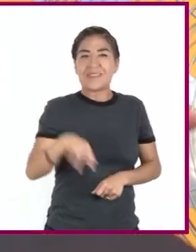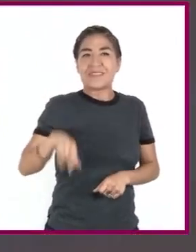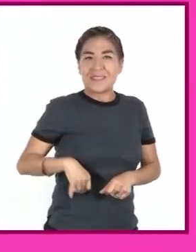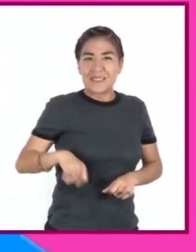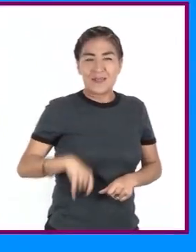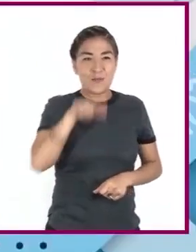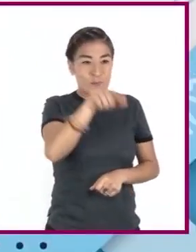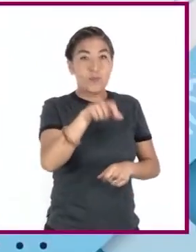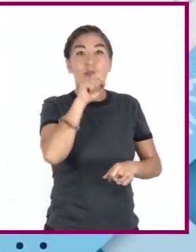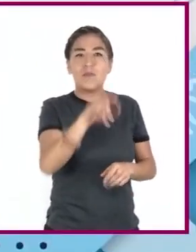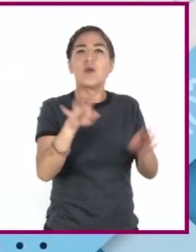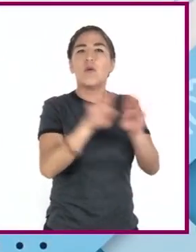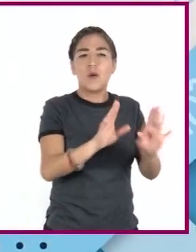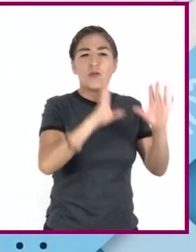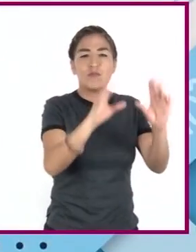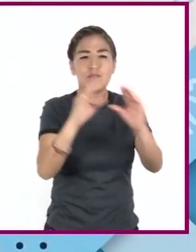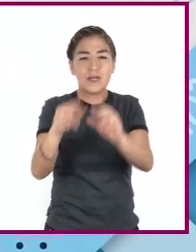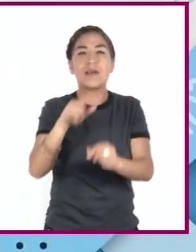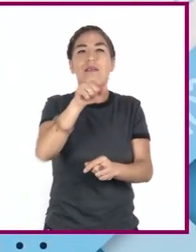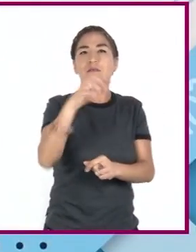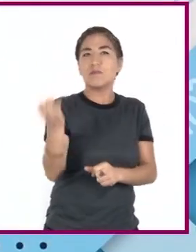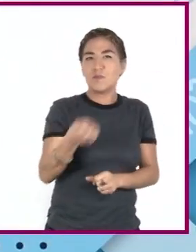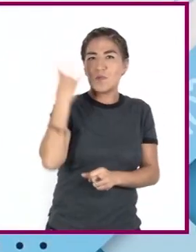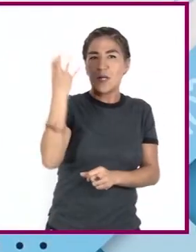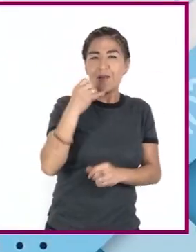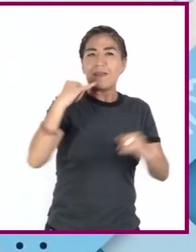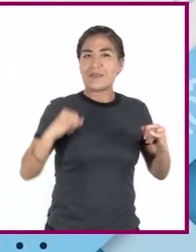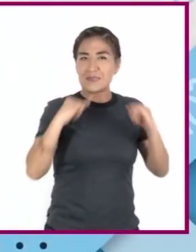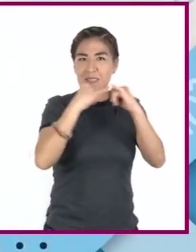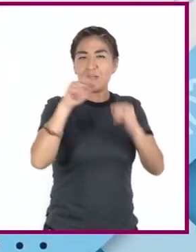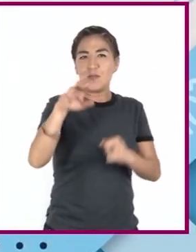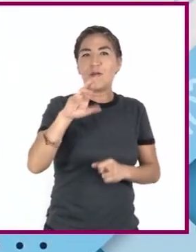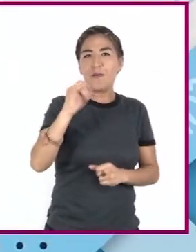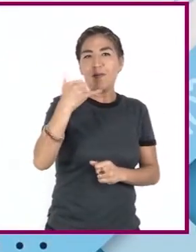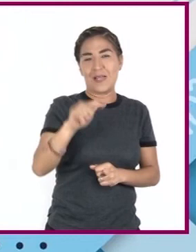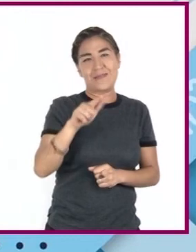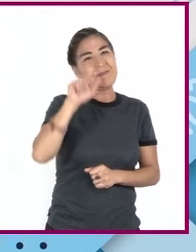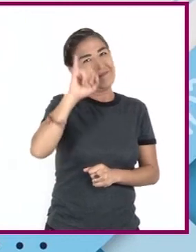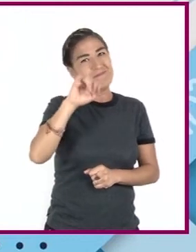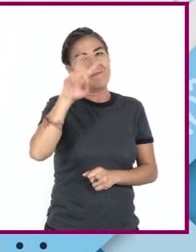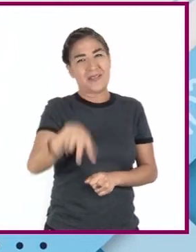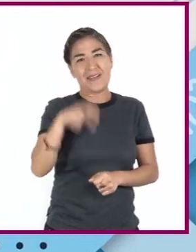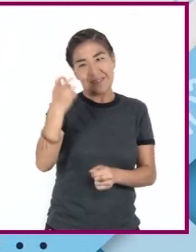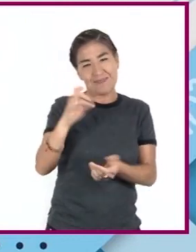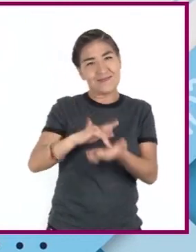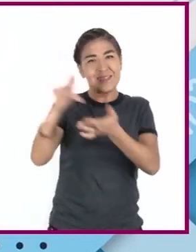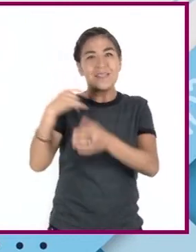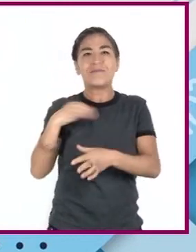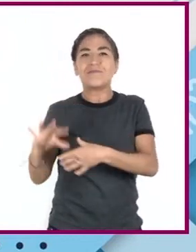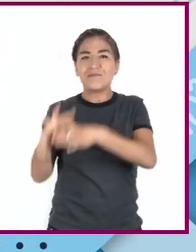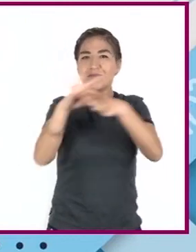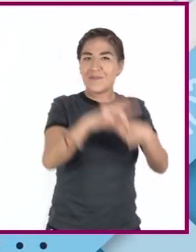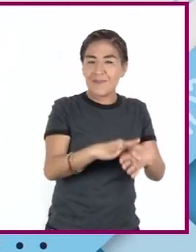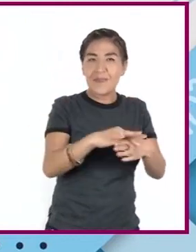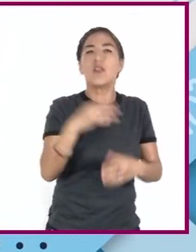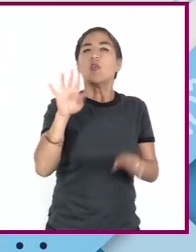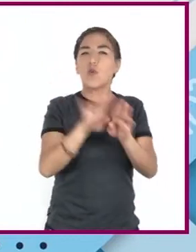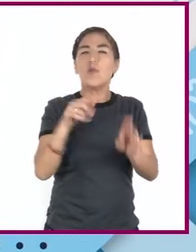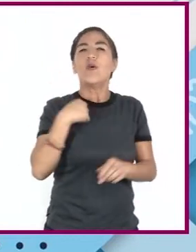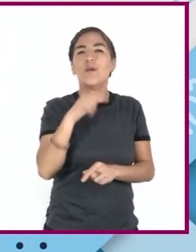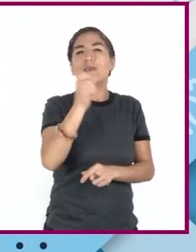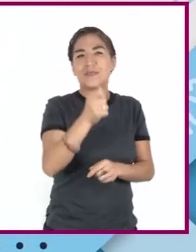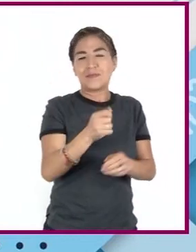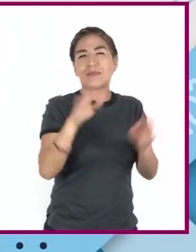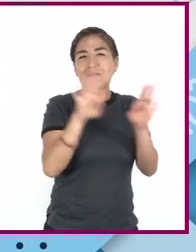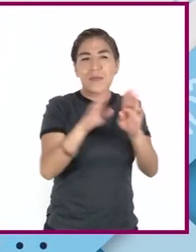usted impartía pláticas en el Royal Institute, ¿no? Nunca olvidé de dónde provenía y trataba de retribuir de alguna forma